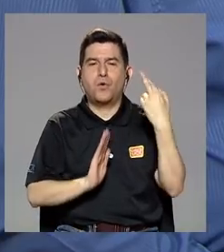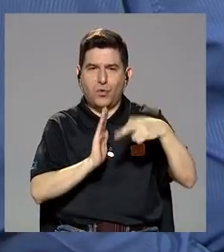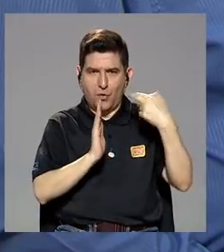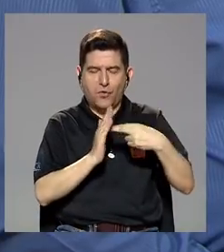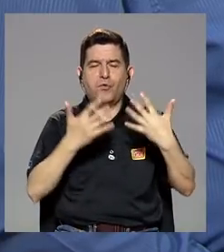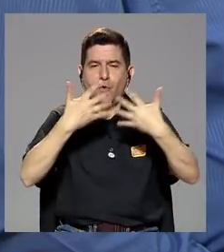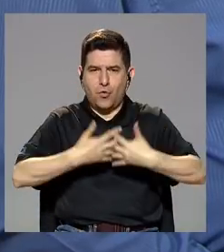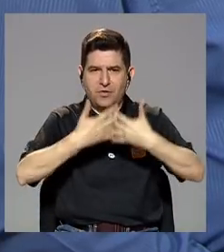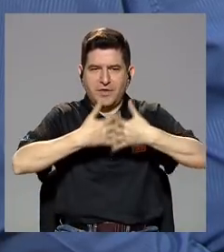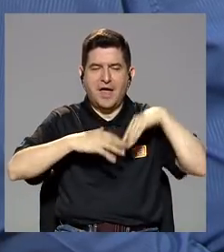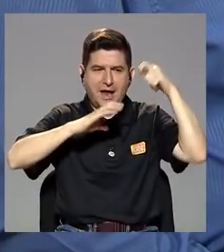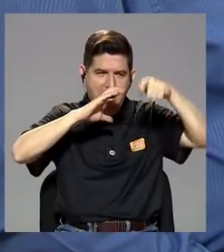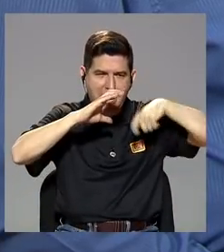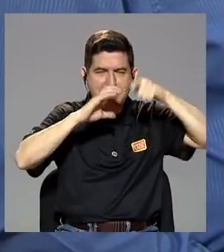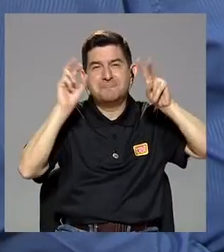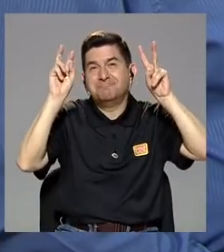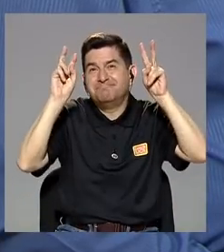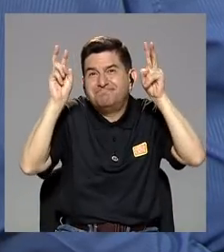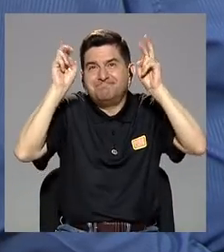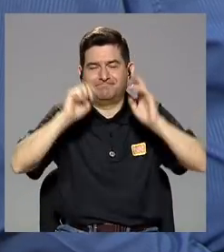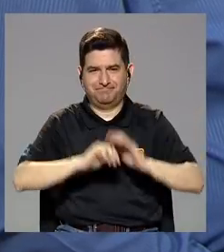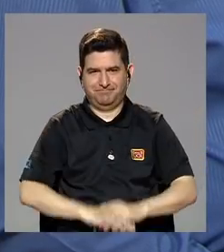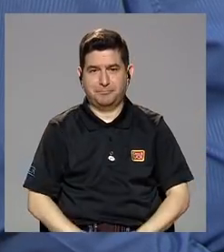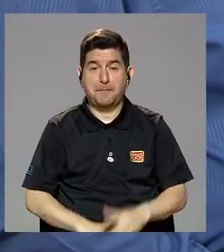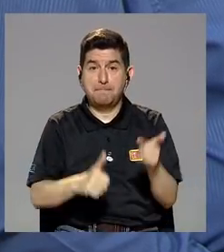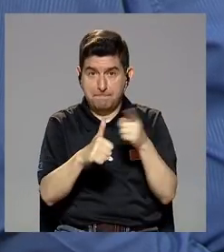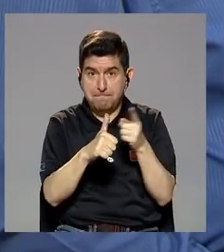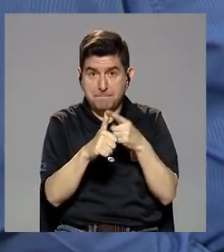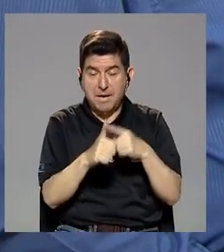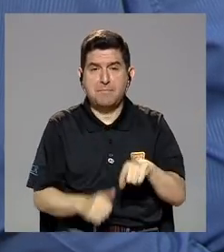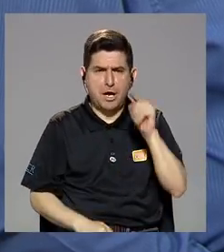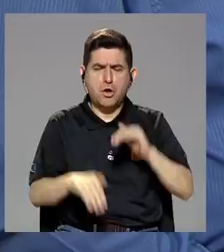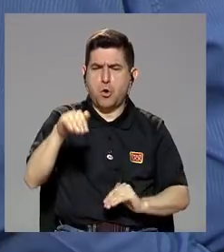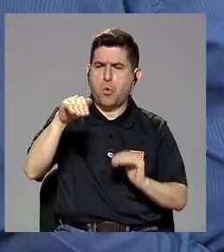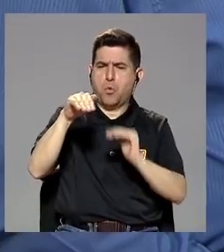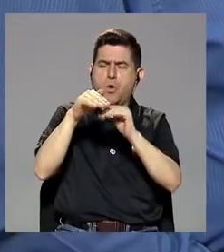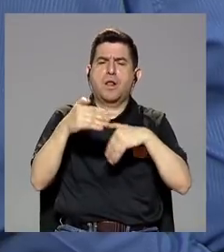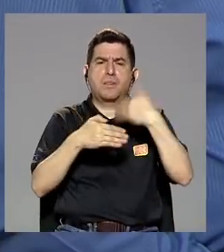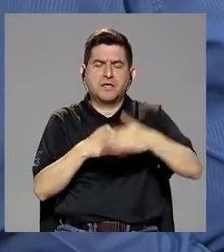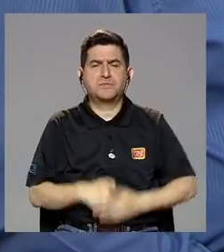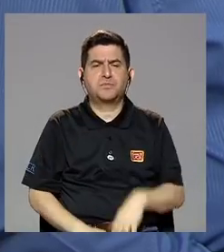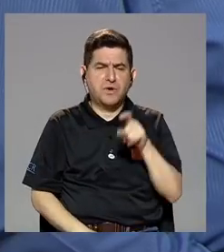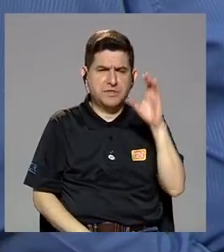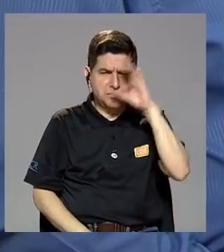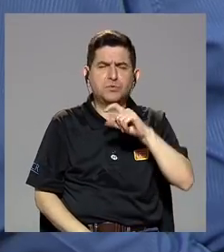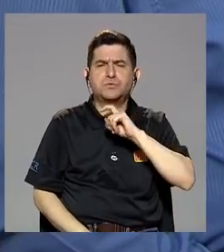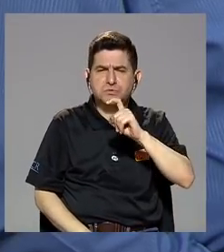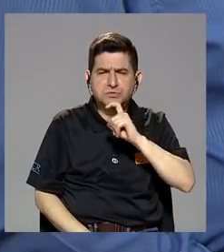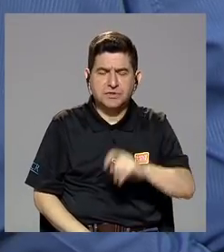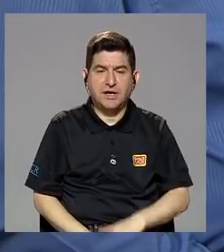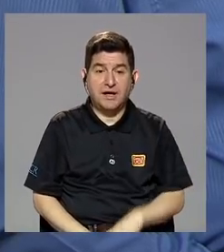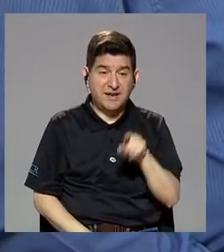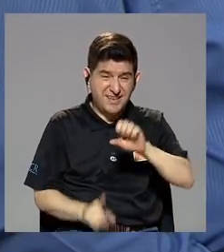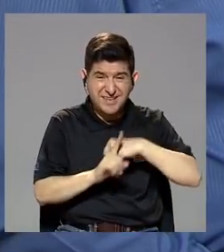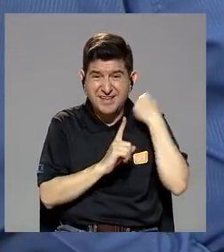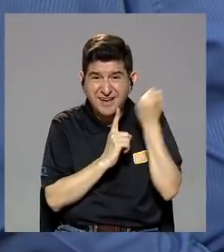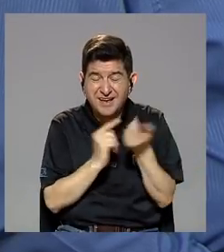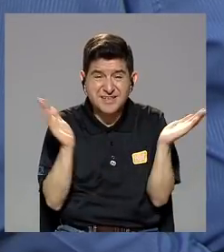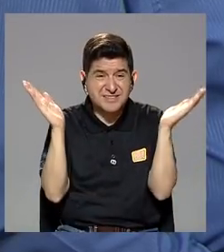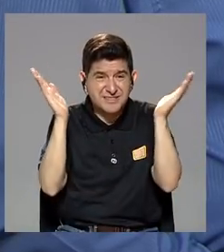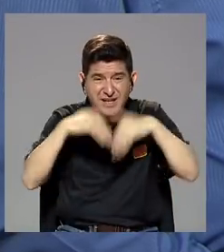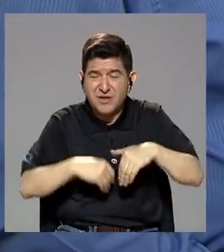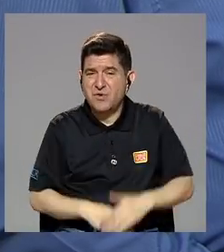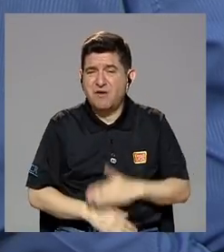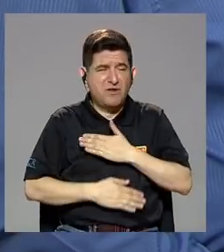empresario cinematográfico por decirlo así bueno primero tuvo un almacén después tuvo minas y en este asunto de las minas donde no